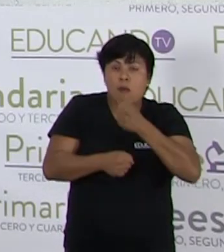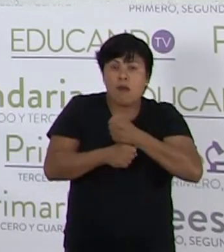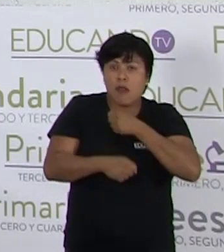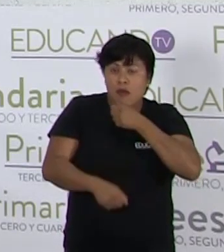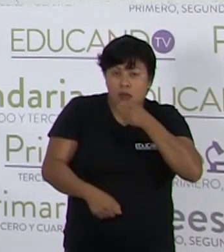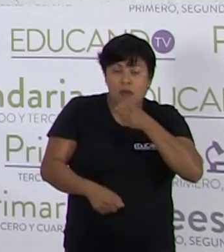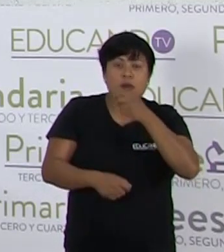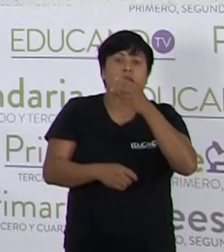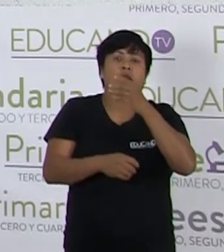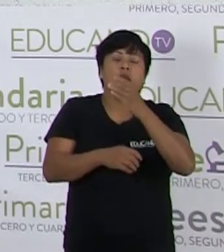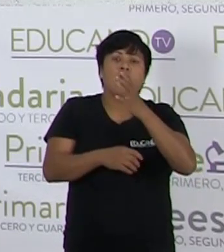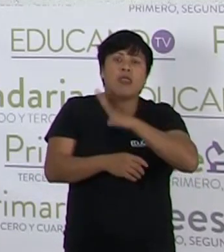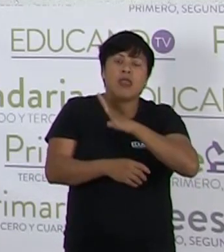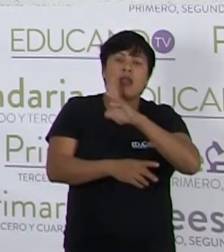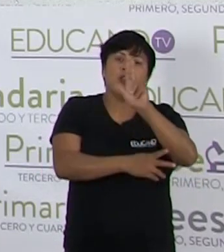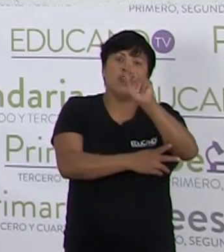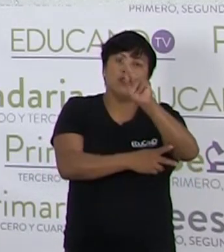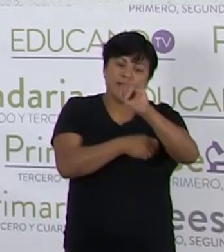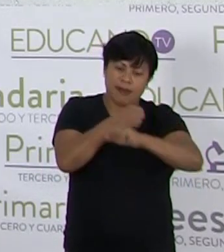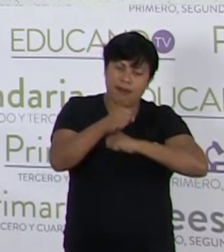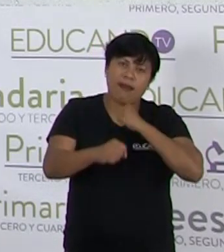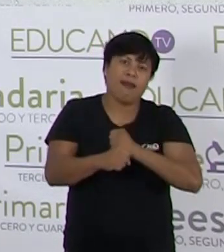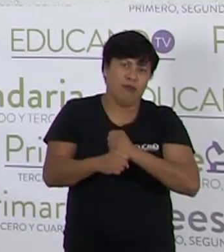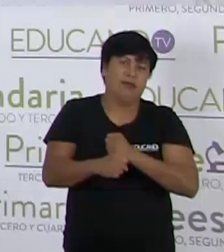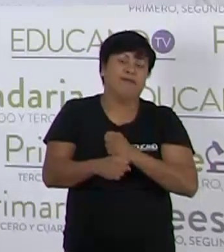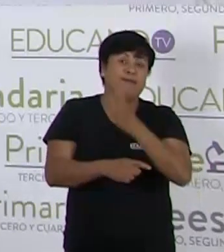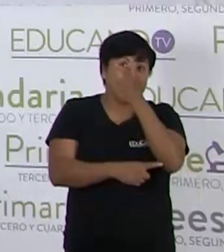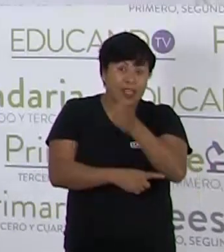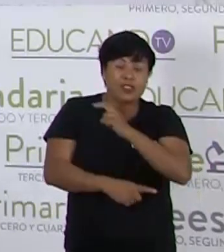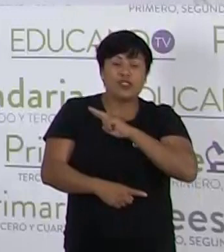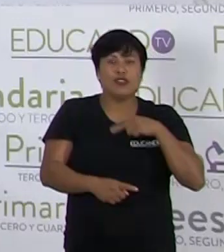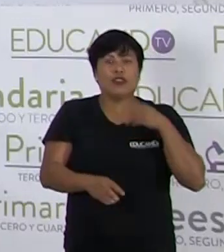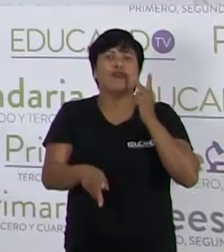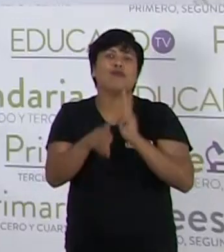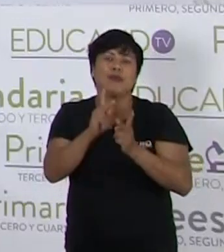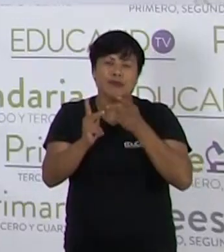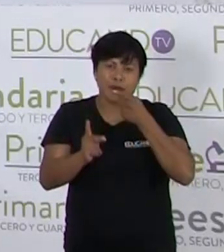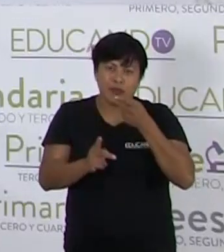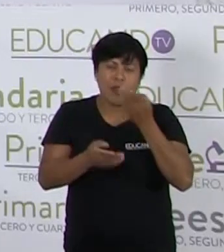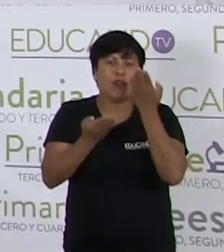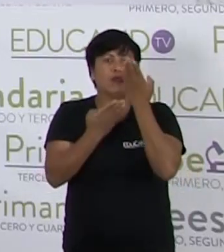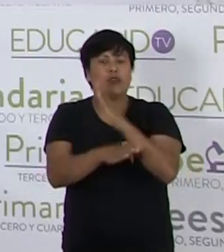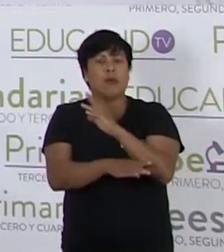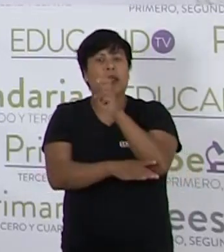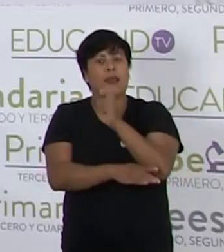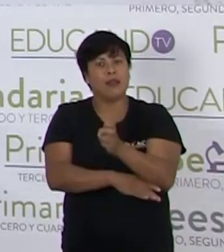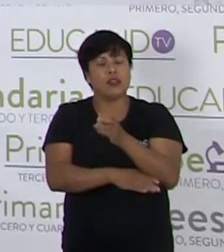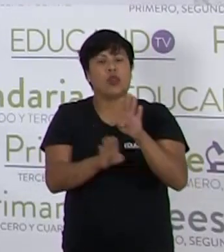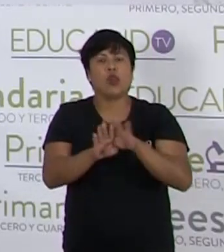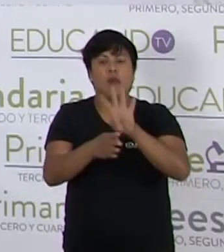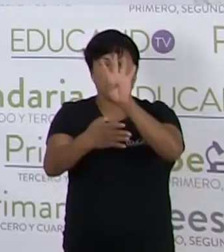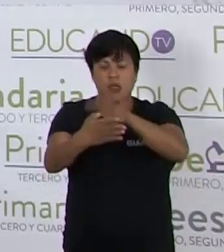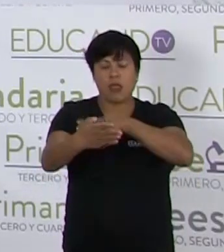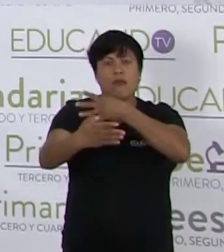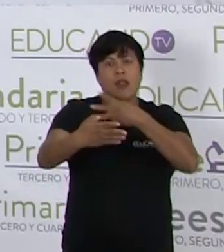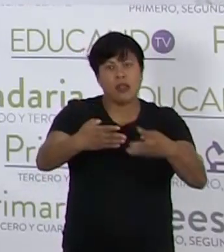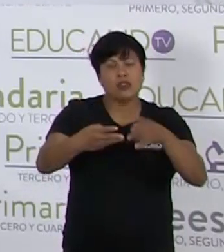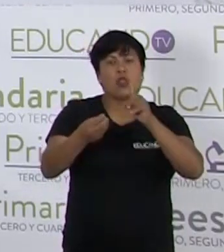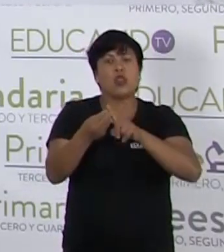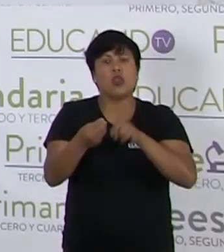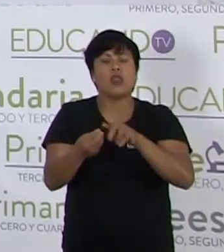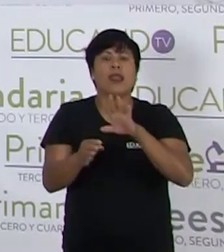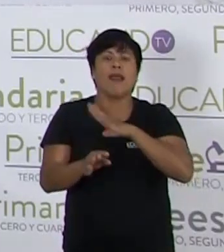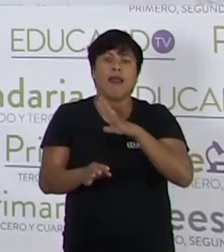¿cuánto? 80 años. De eso es lo que vamos a hablar hoy. Vamos a hablar de tablas donde